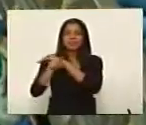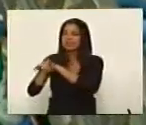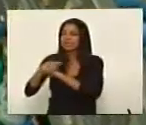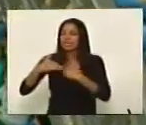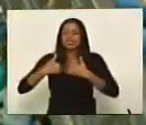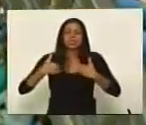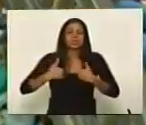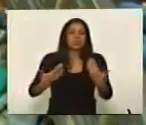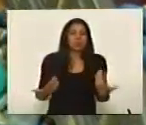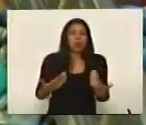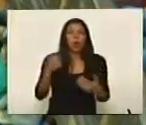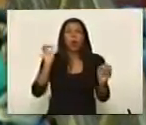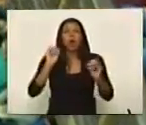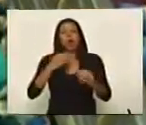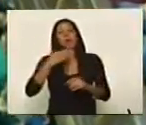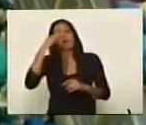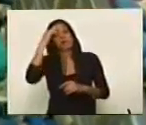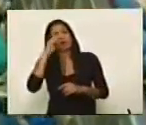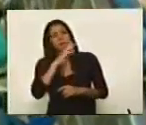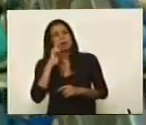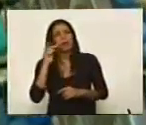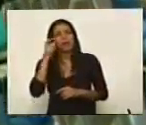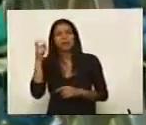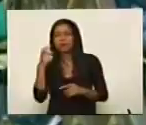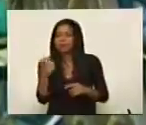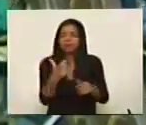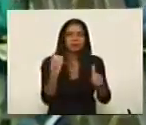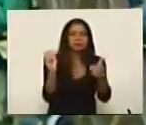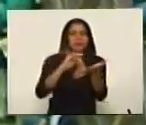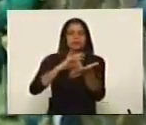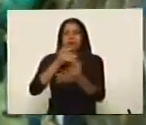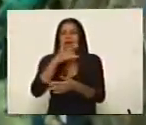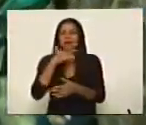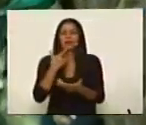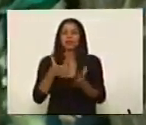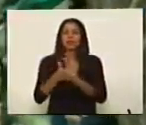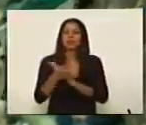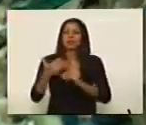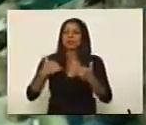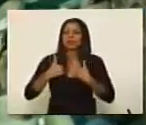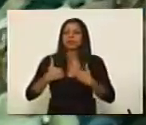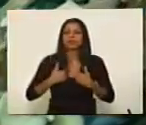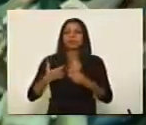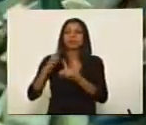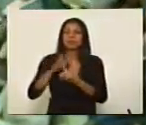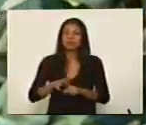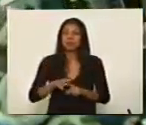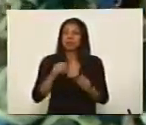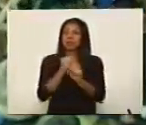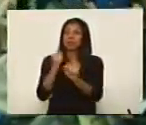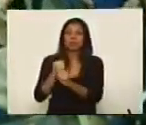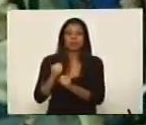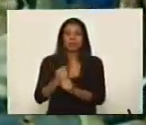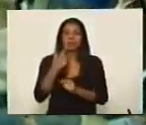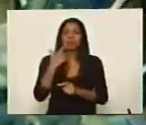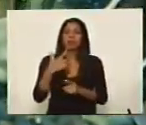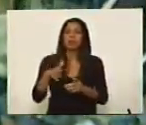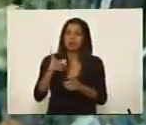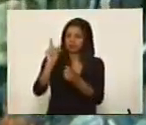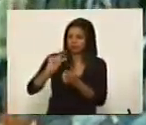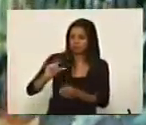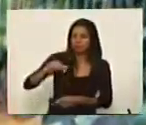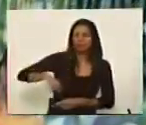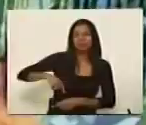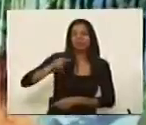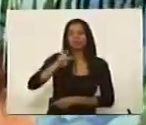que un padre no consigue un medicamento, un antibiótico para su muchacho, es una baja de la guerra económica. Cada vez que el trabajador se le hace sal y agua el salario,